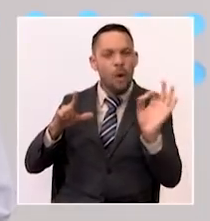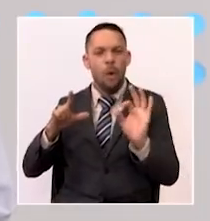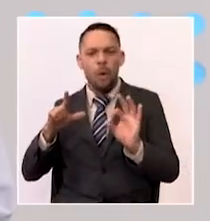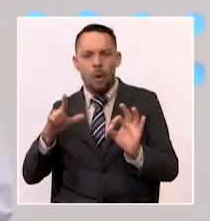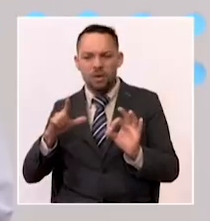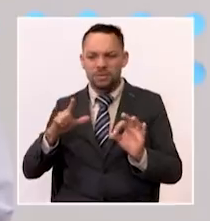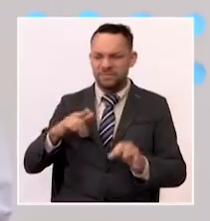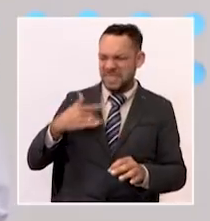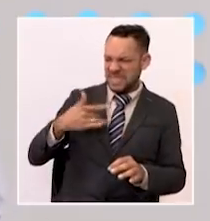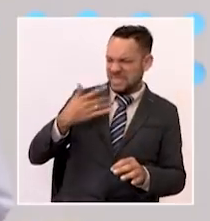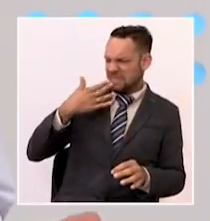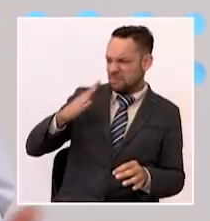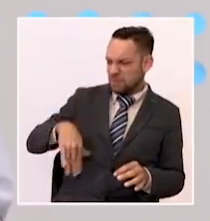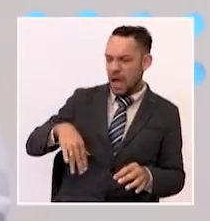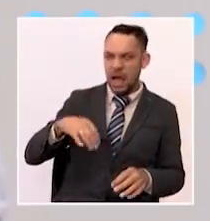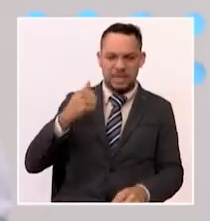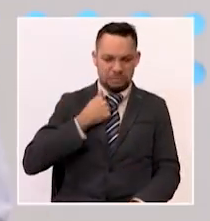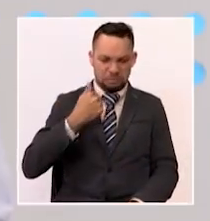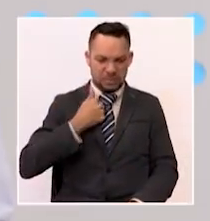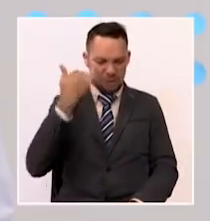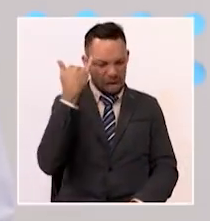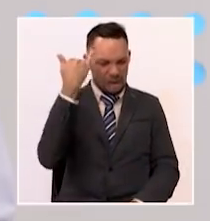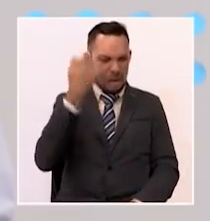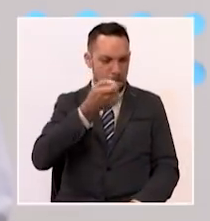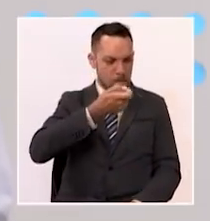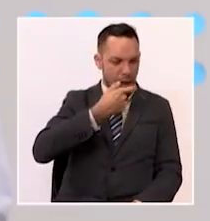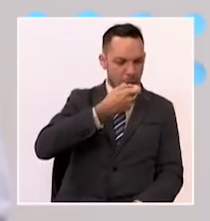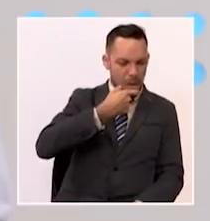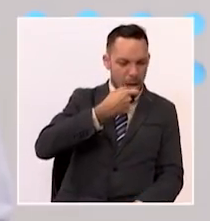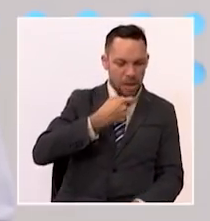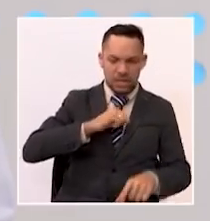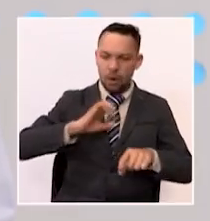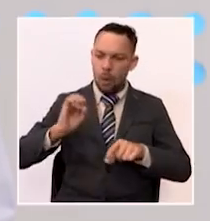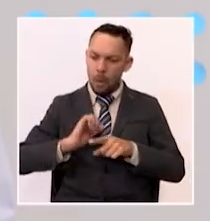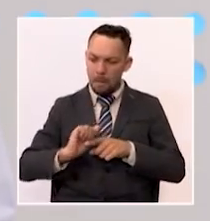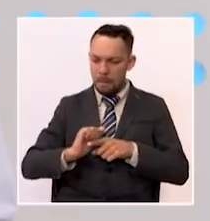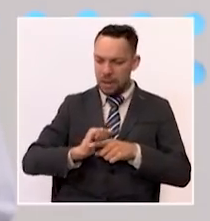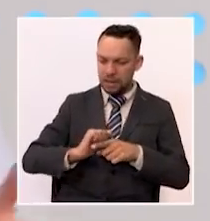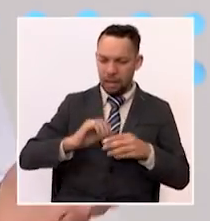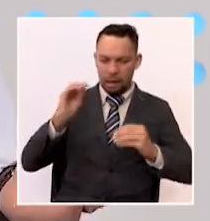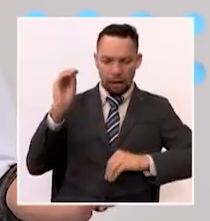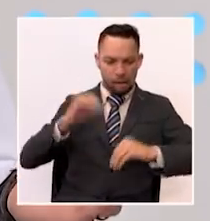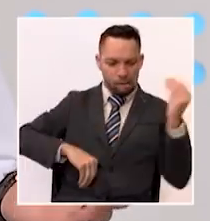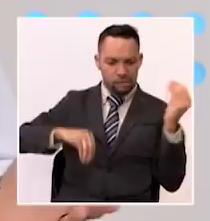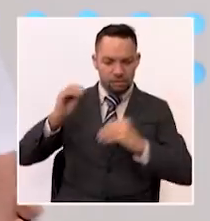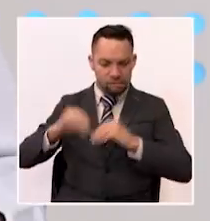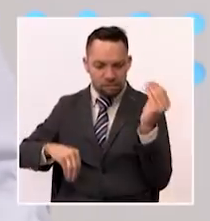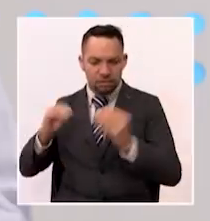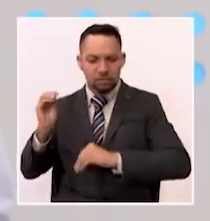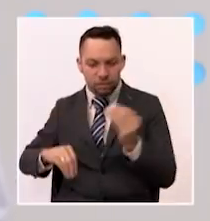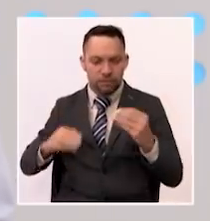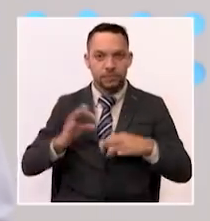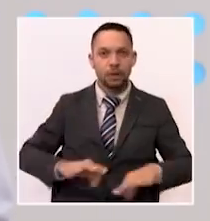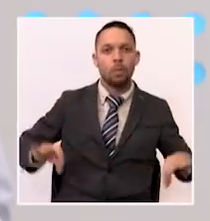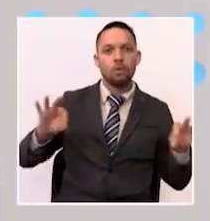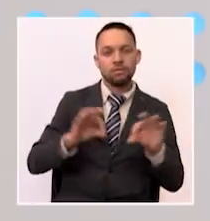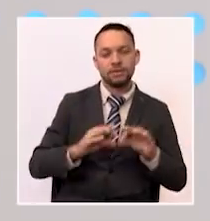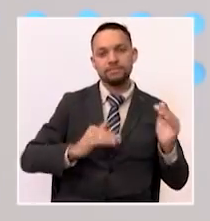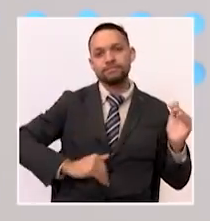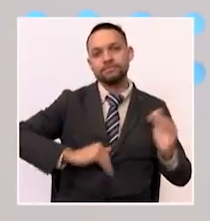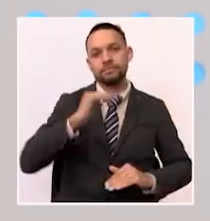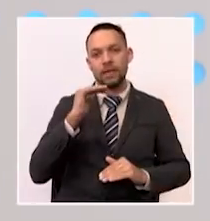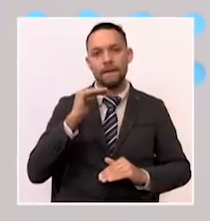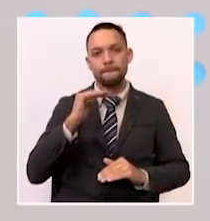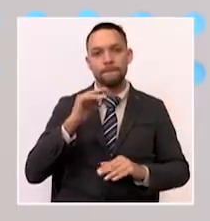pronto inclusive se automedican en muchas Sí. ocasiones y toman prácticas inadecuadas. Entonces empecemos hablando de